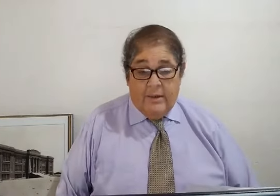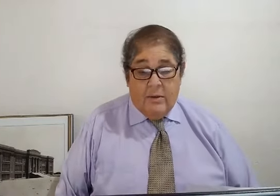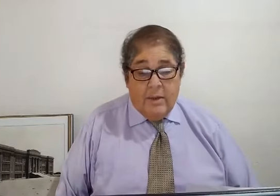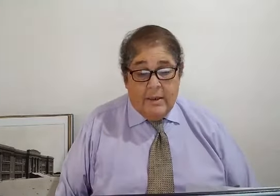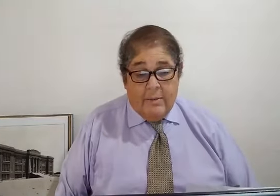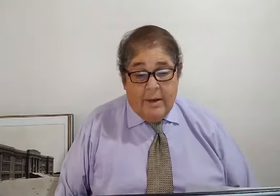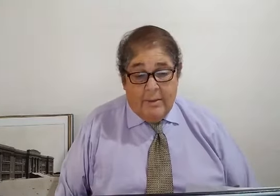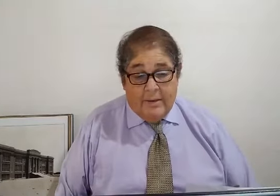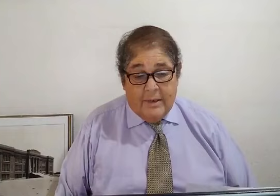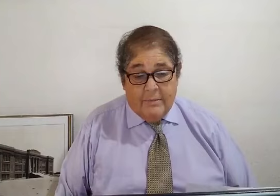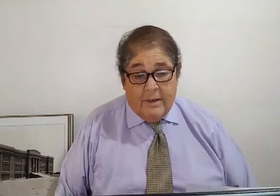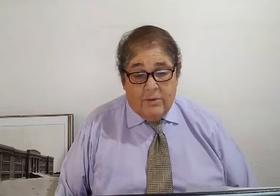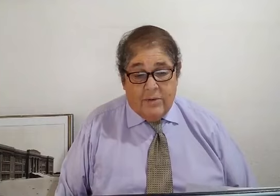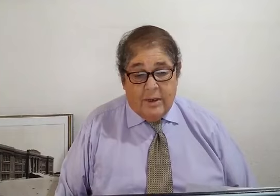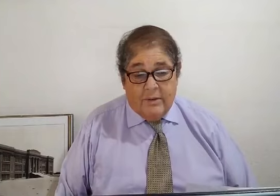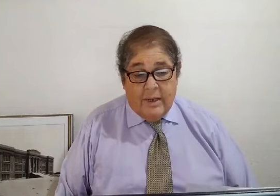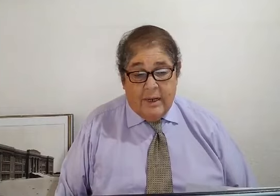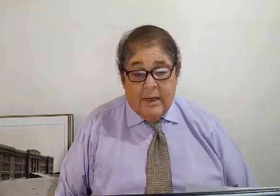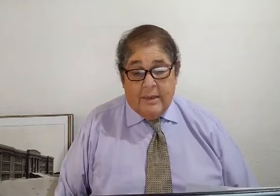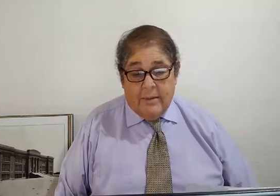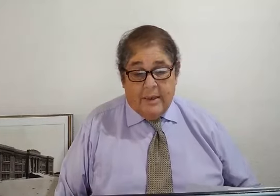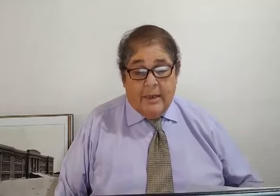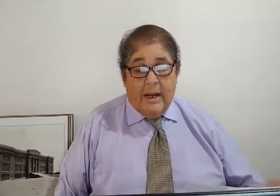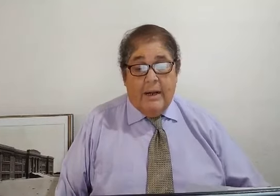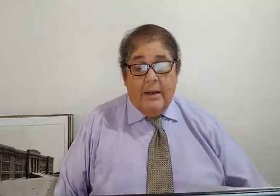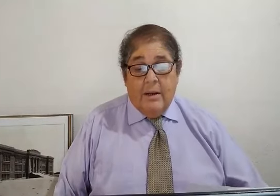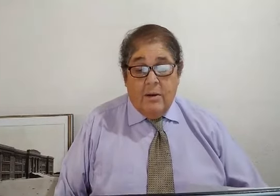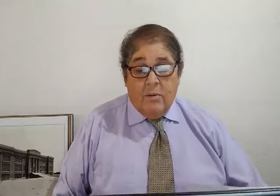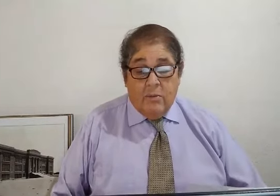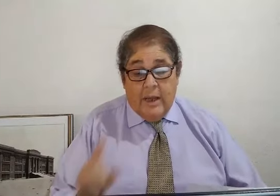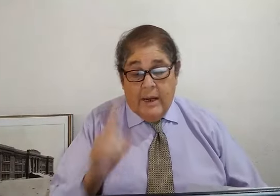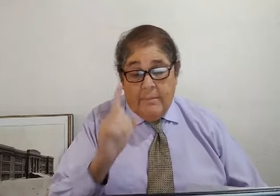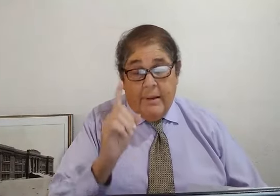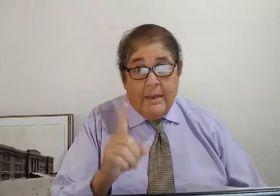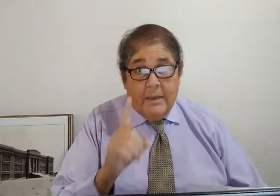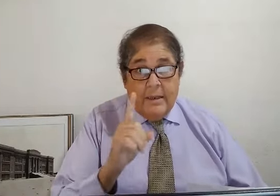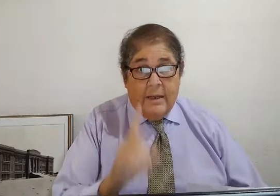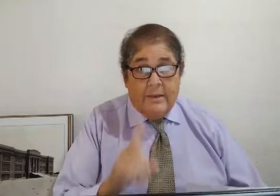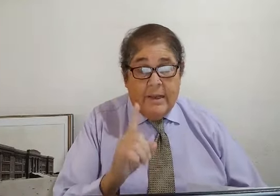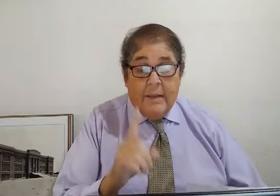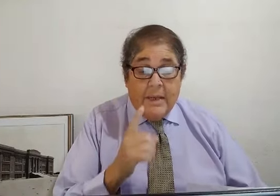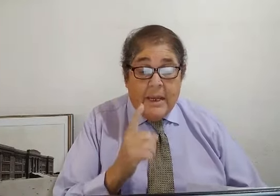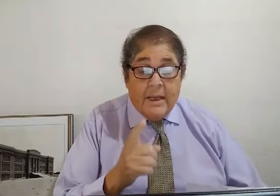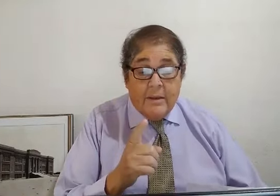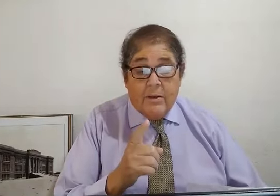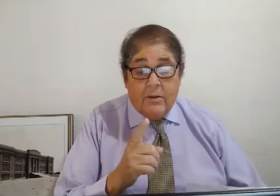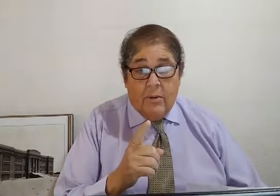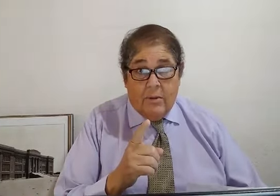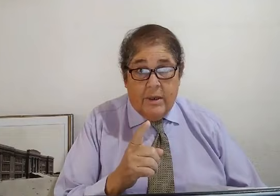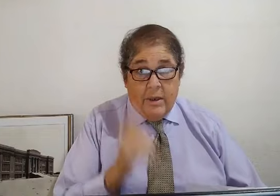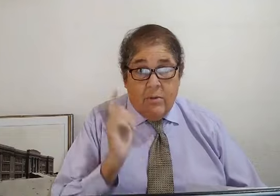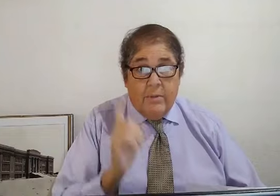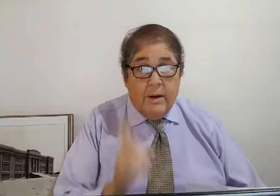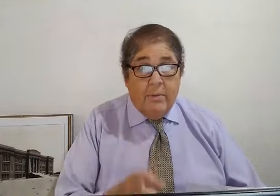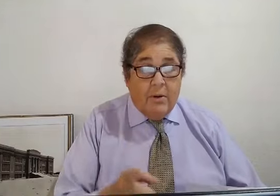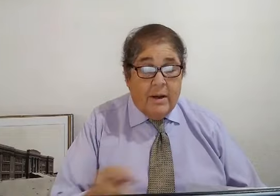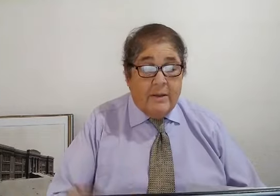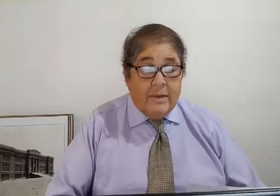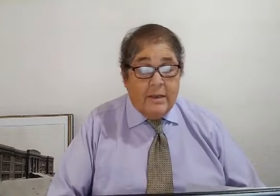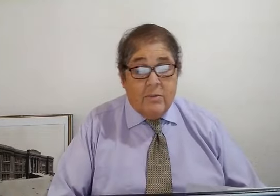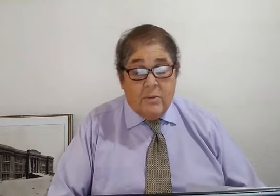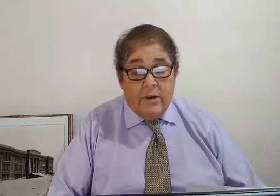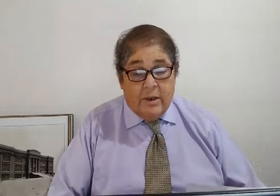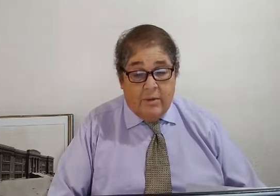Quienes acudan deben lavarse las manos y utilizar gel antibacterial, usar bata de aislamiento y